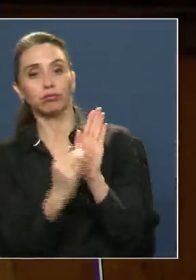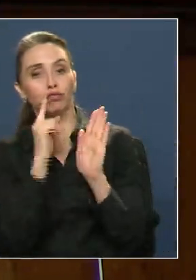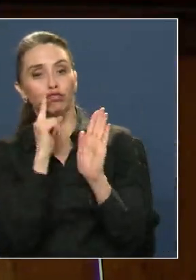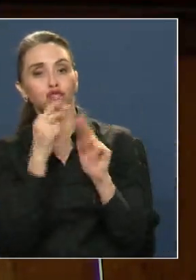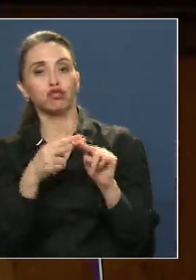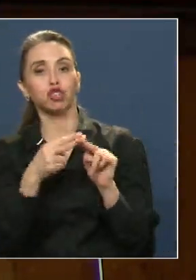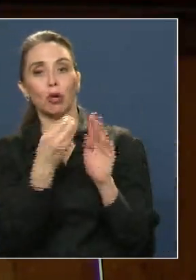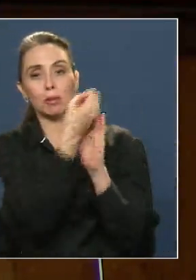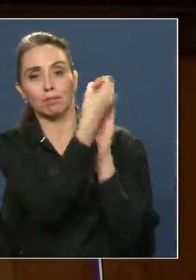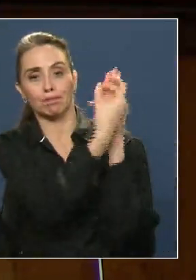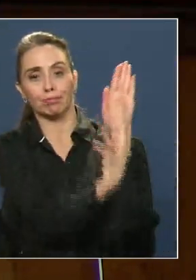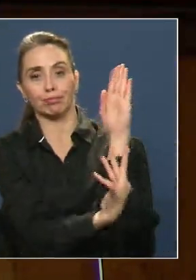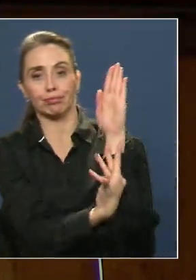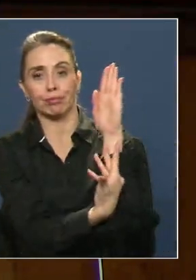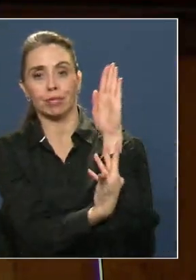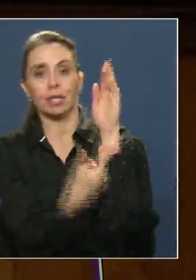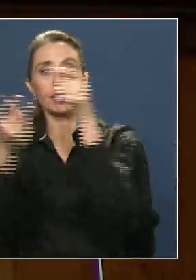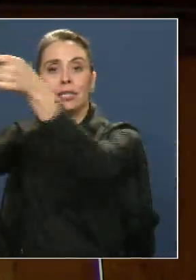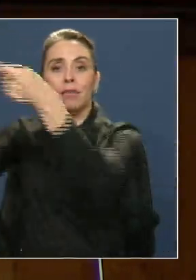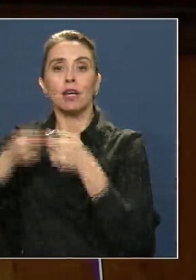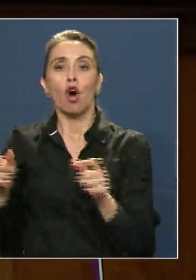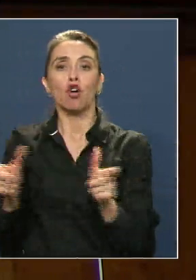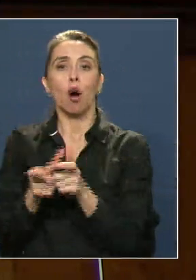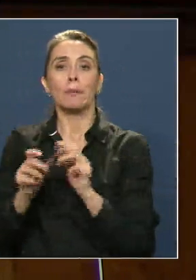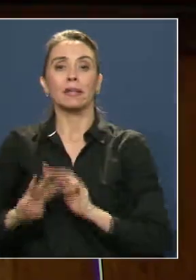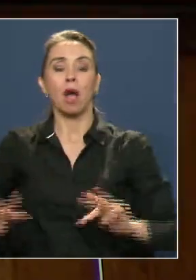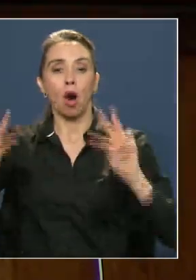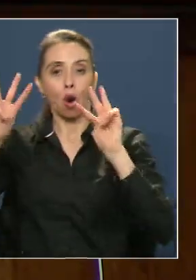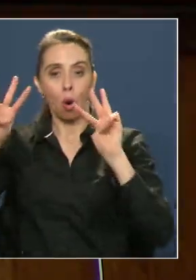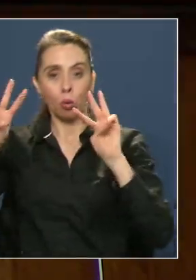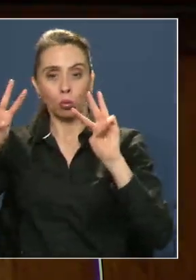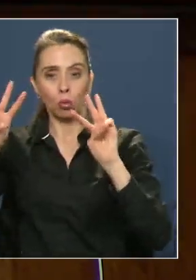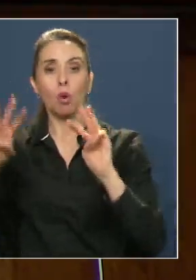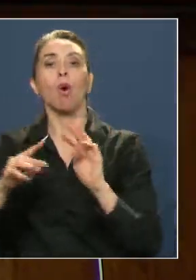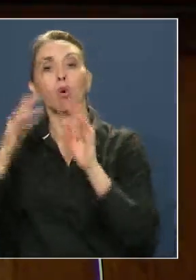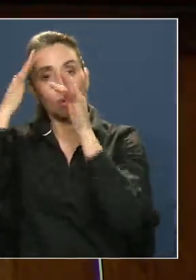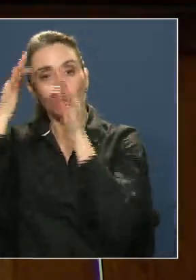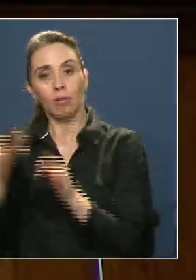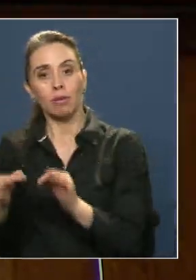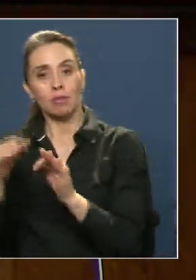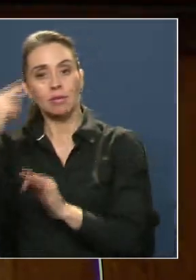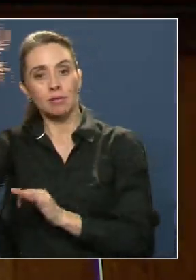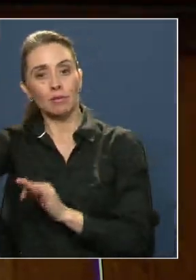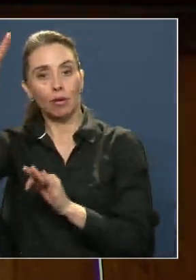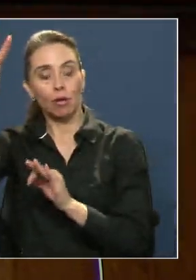individualizadas en las listas confeccionadas por este comité, establecido en las resoluciones